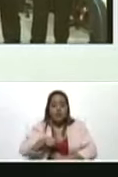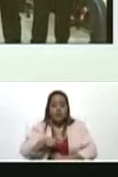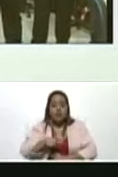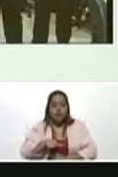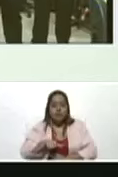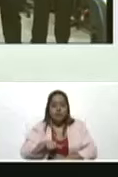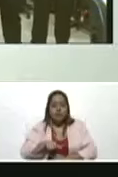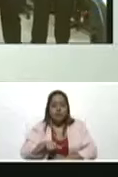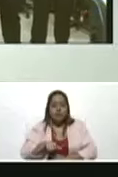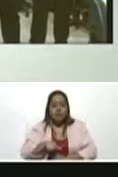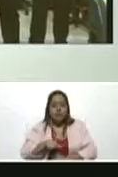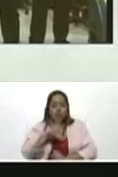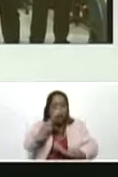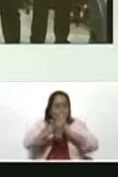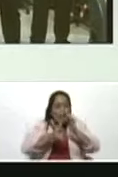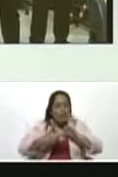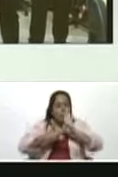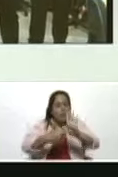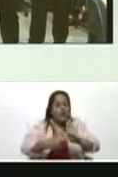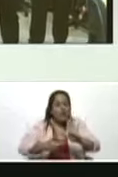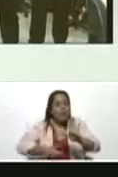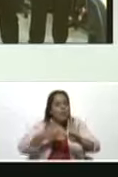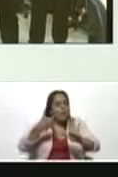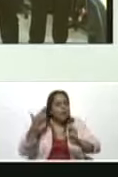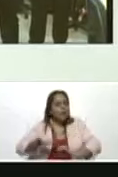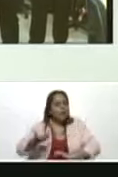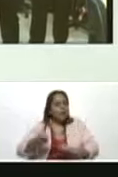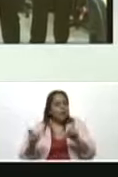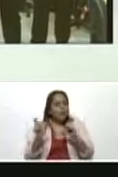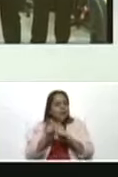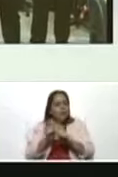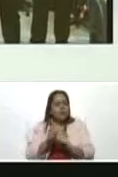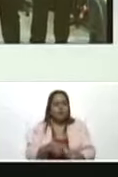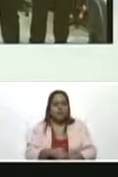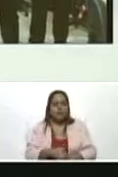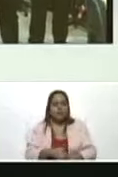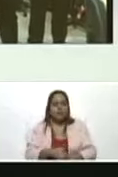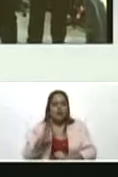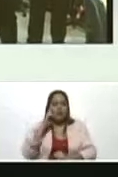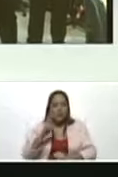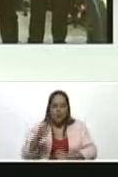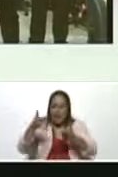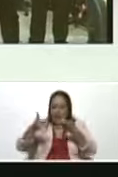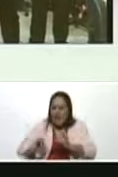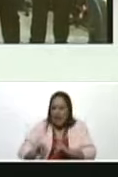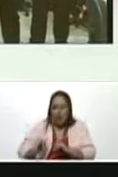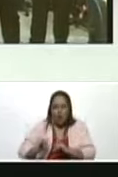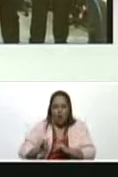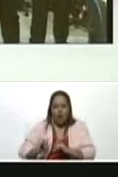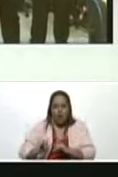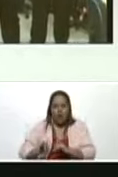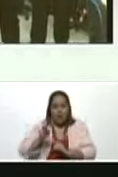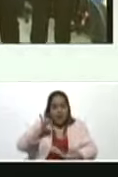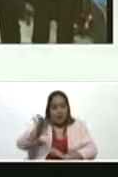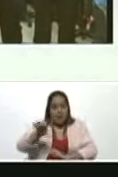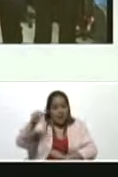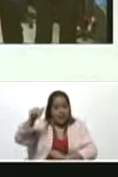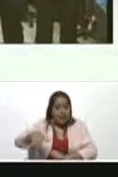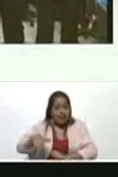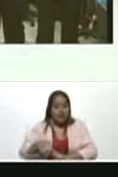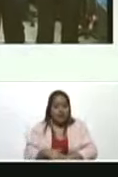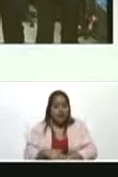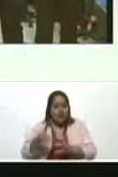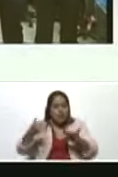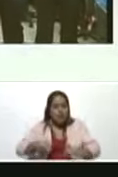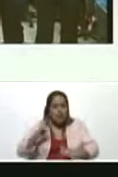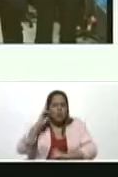imagen dice más que mil palabras, presidente. Cuando nosotros vemos a nuestros hijos, los hijos de la patria, los hijos de